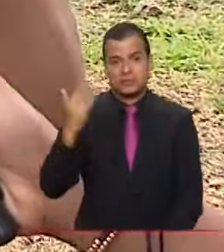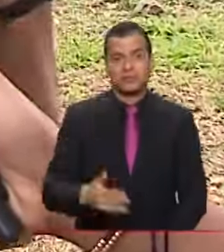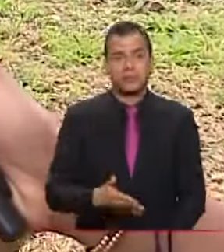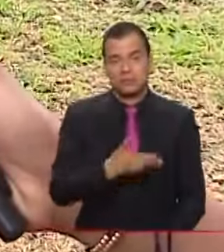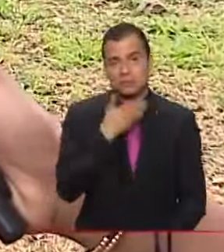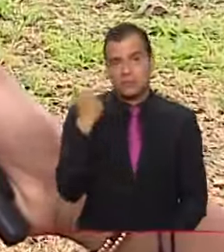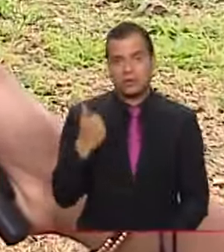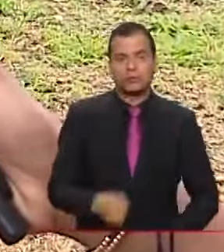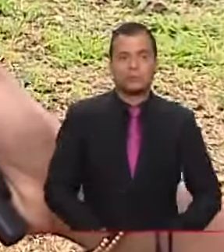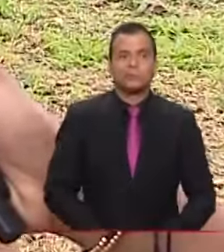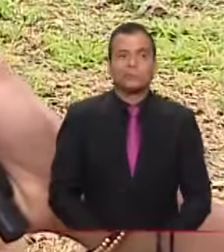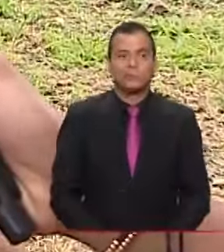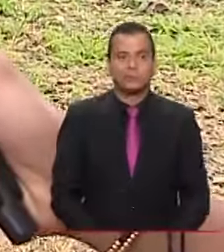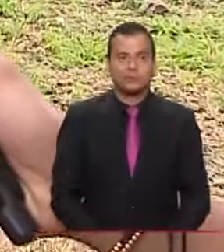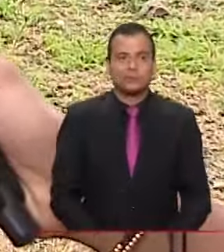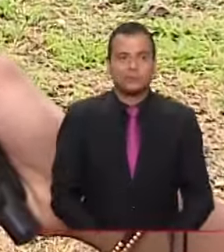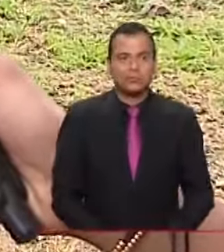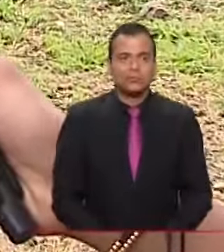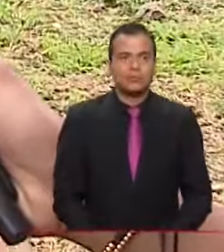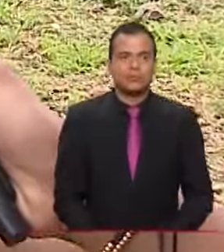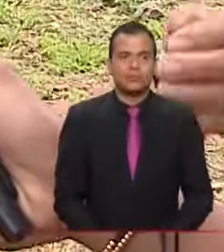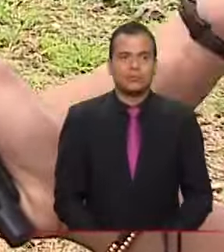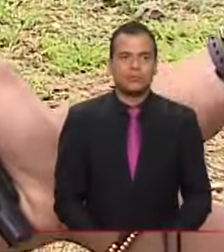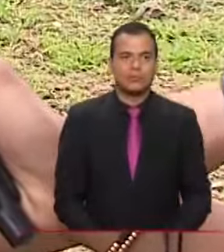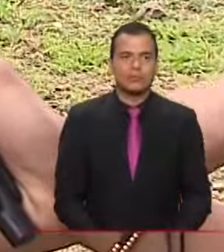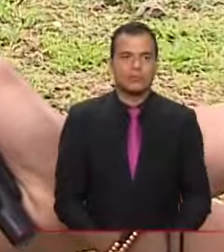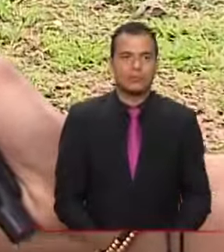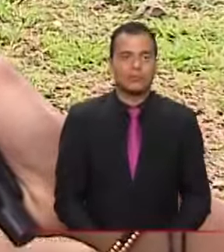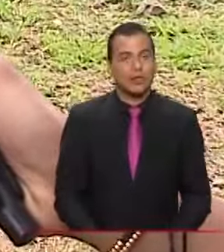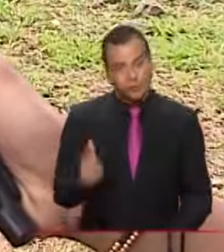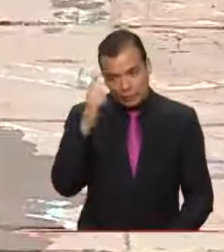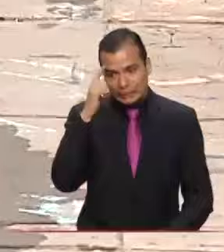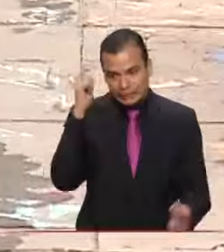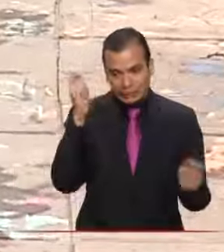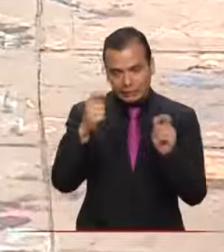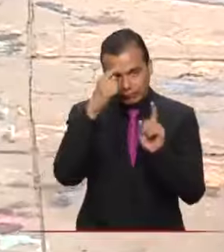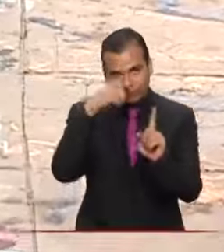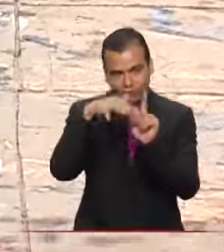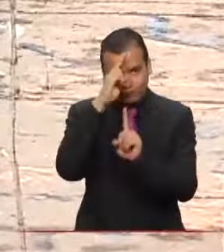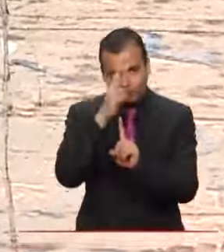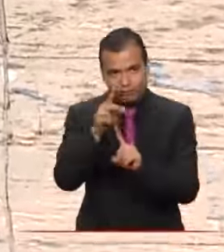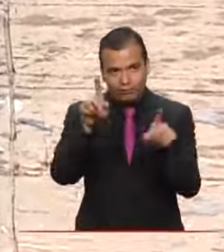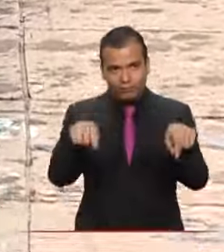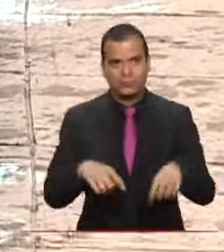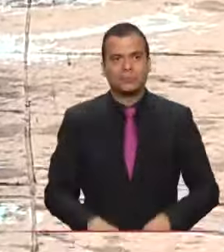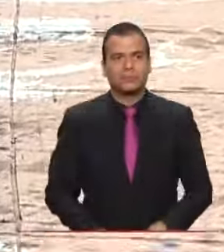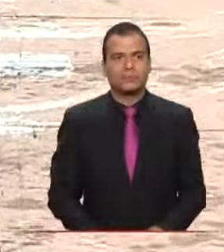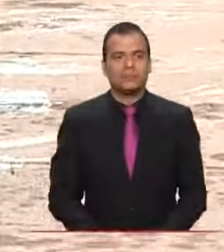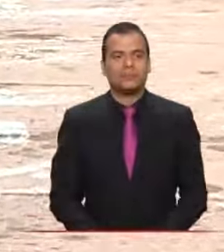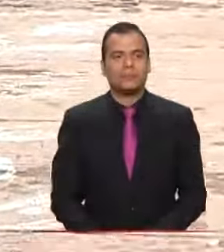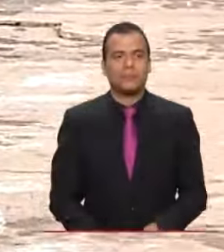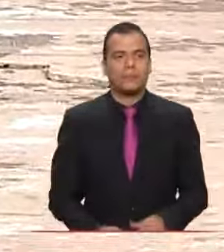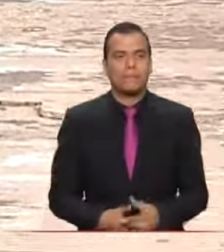aire. Aun cuando ya está contaminado hace muchos años, pero hay que cambiar el ambiente.